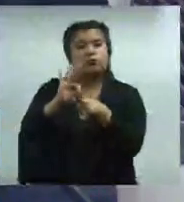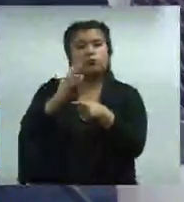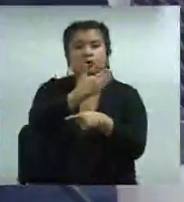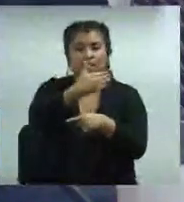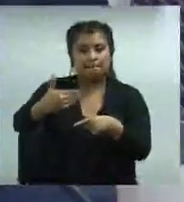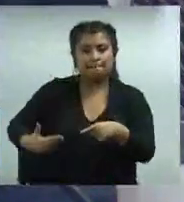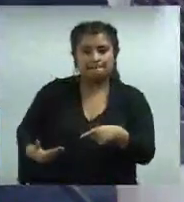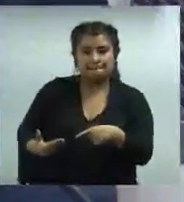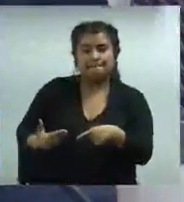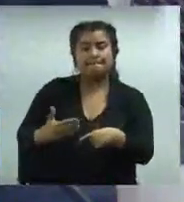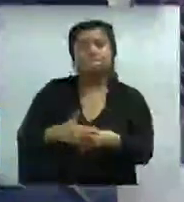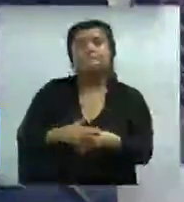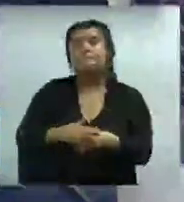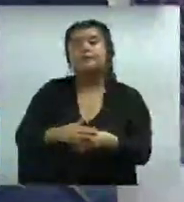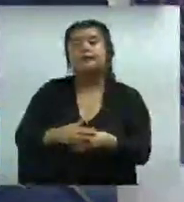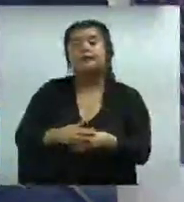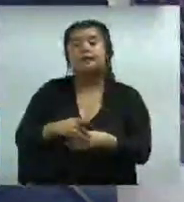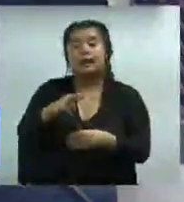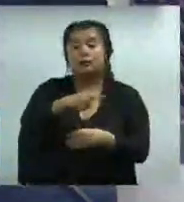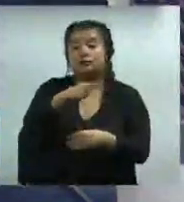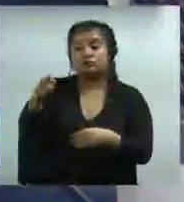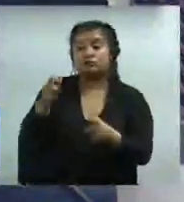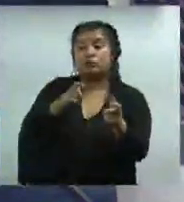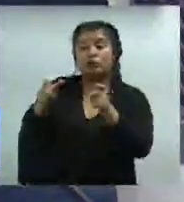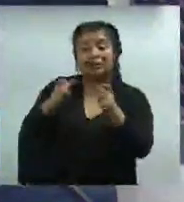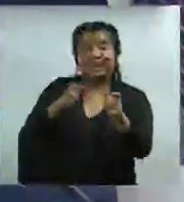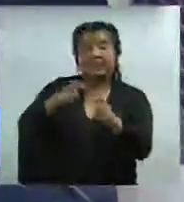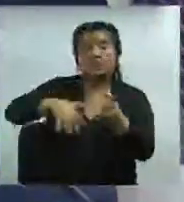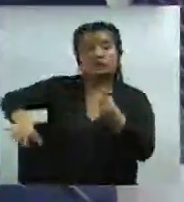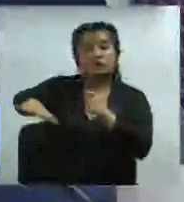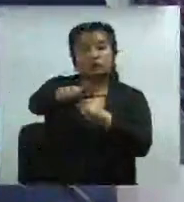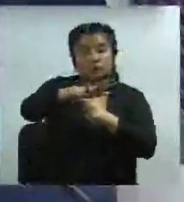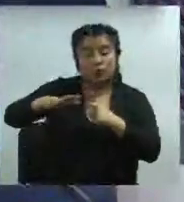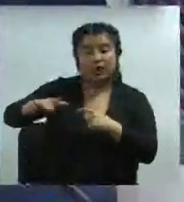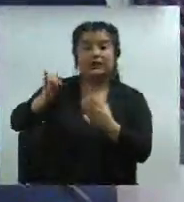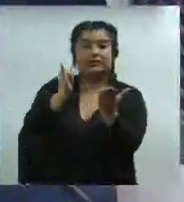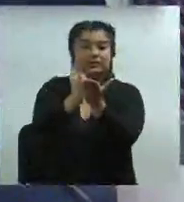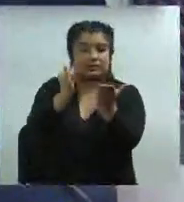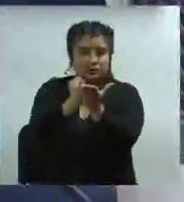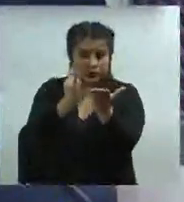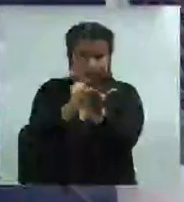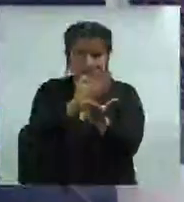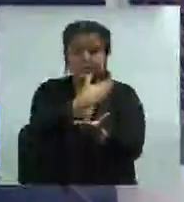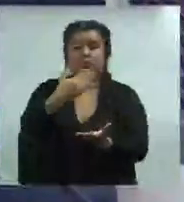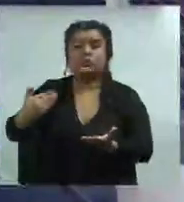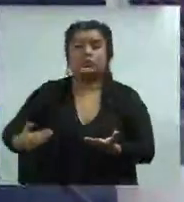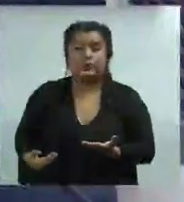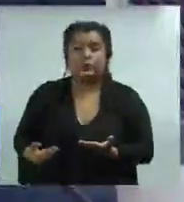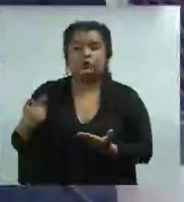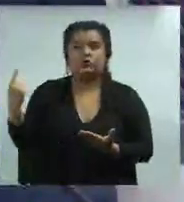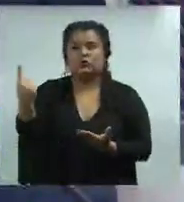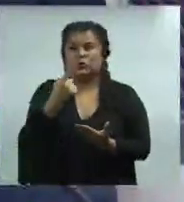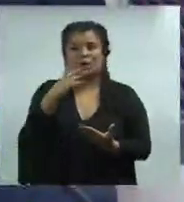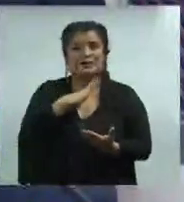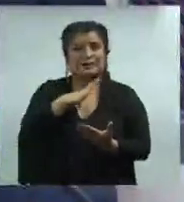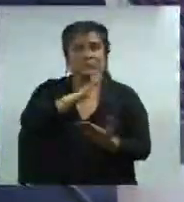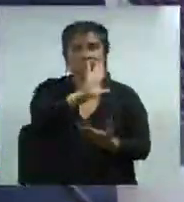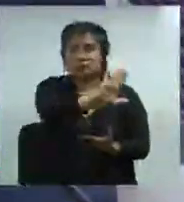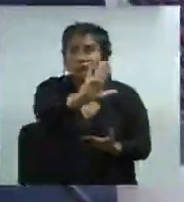del Ejecutivo coordinar con todas las instituciones del Ejecutivo. Todas tienen